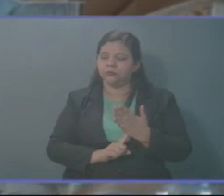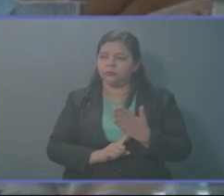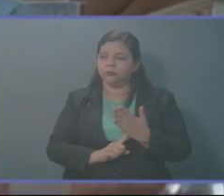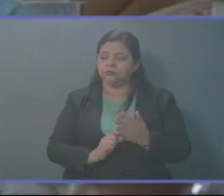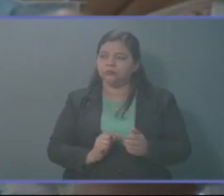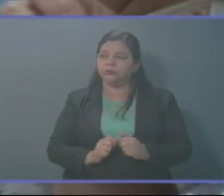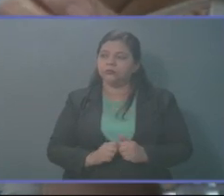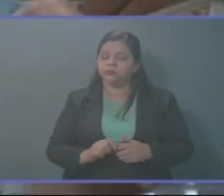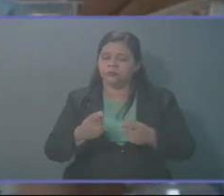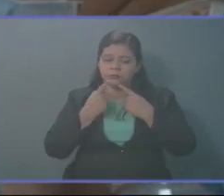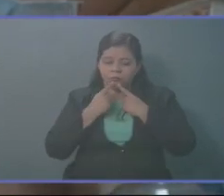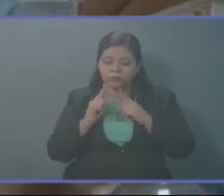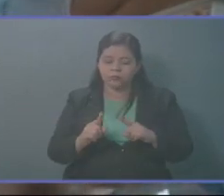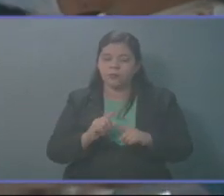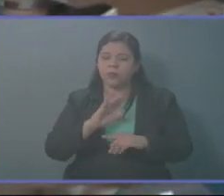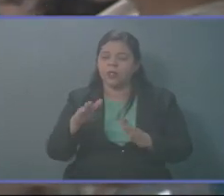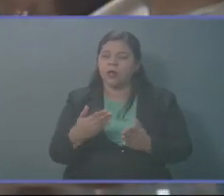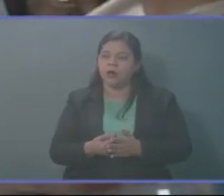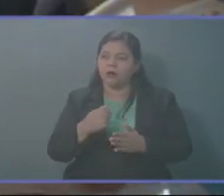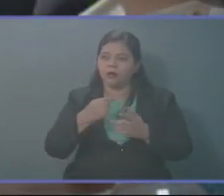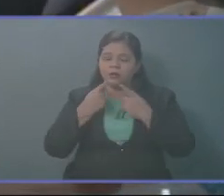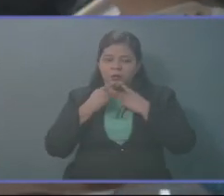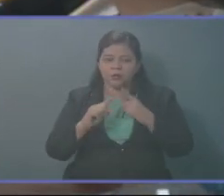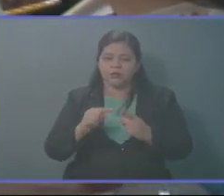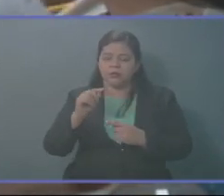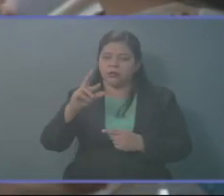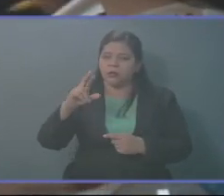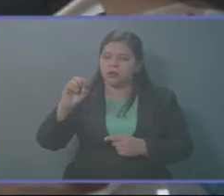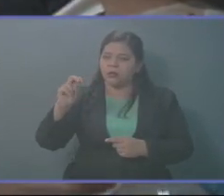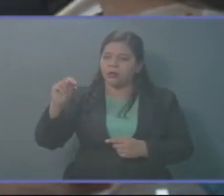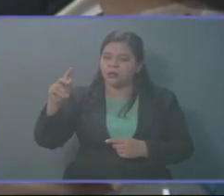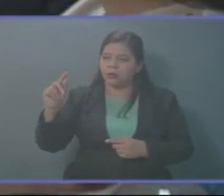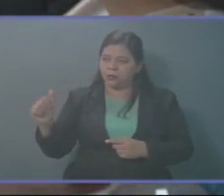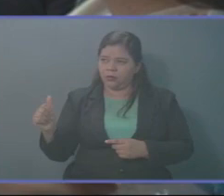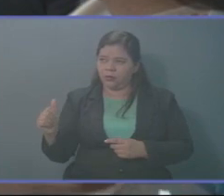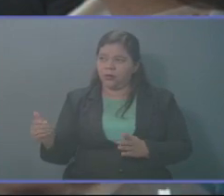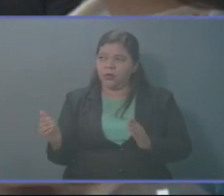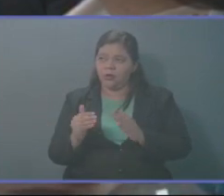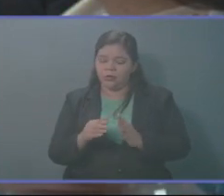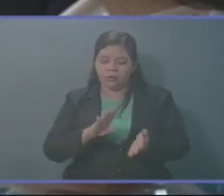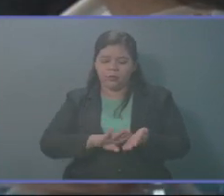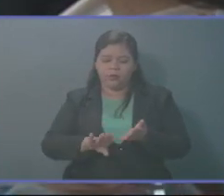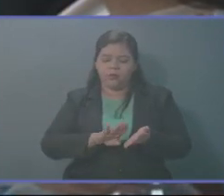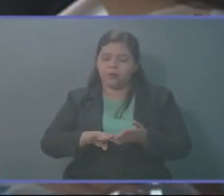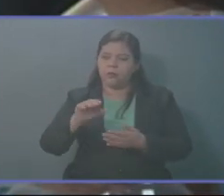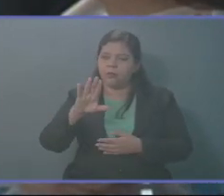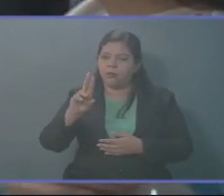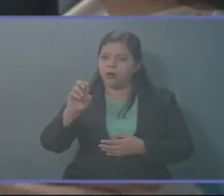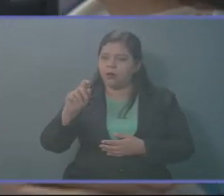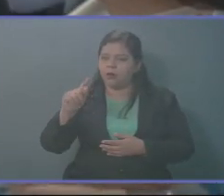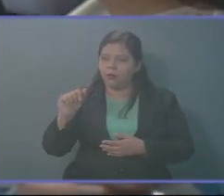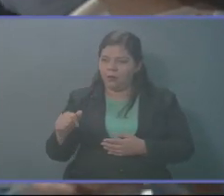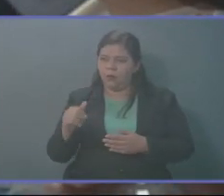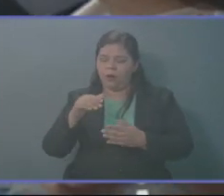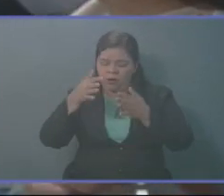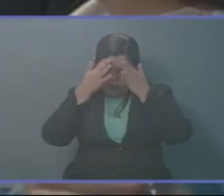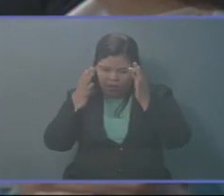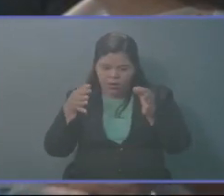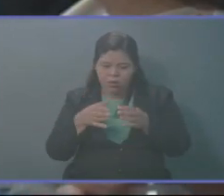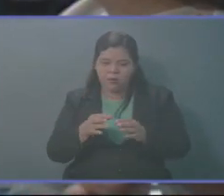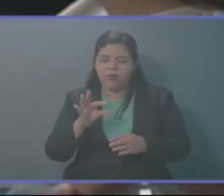de las declaraciones de renta, también del pago a cuenta y por supuesto del dictamen fiscal